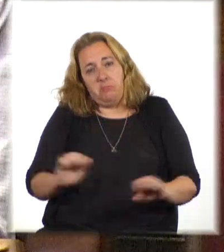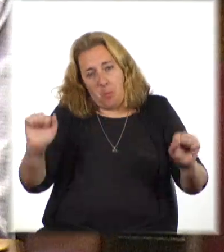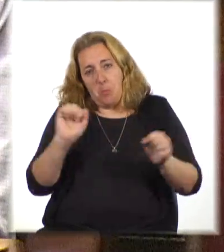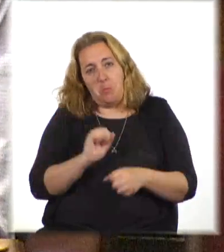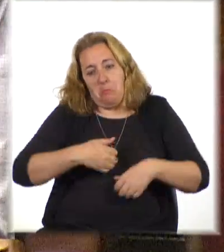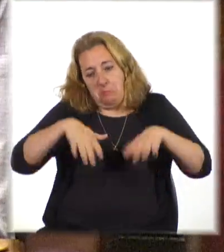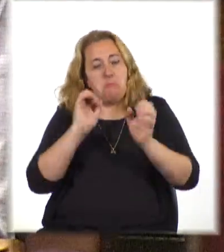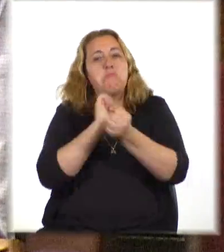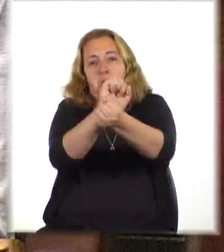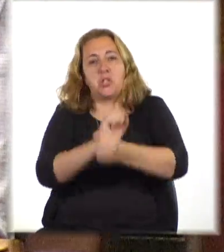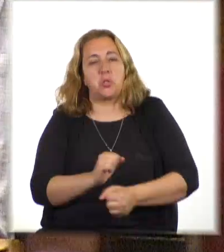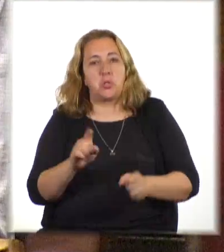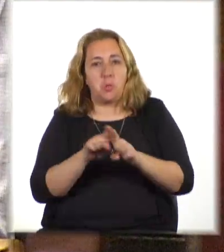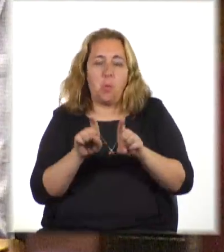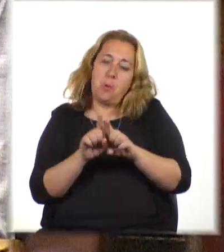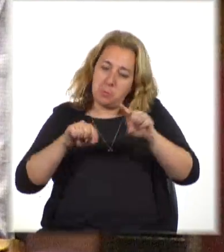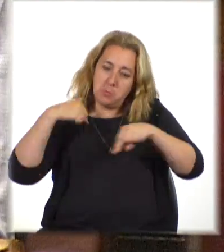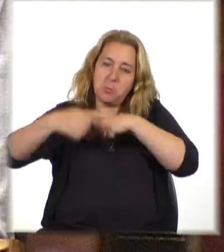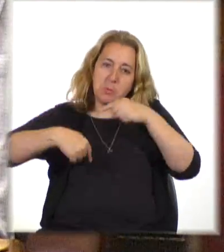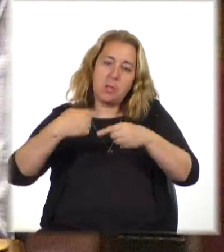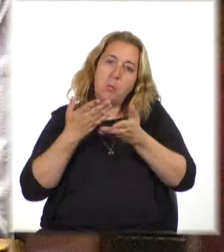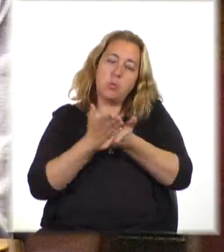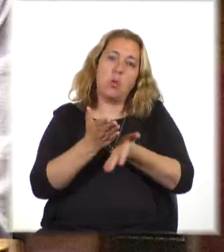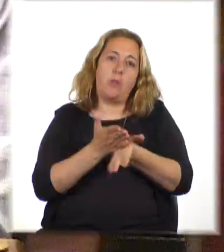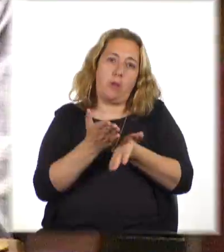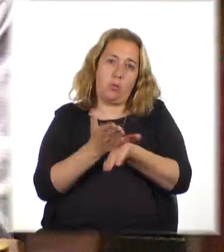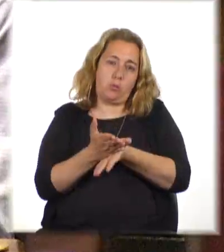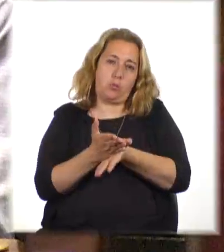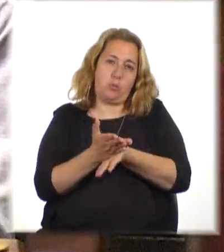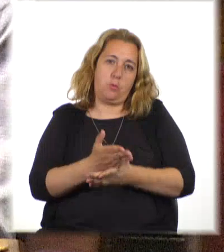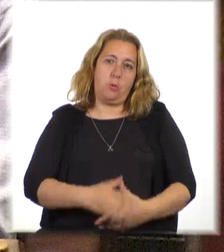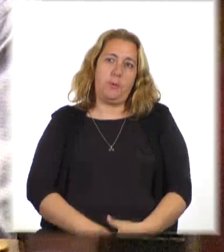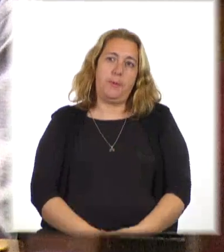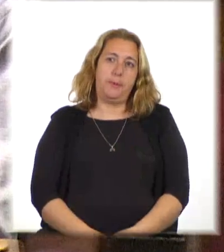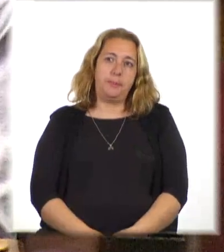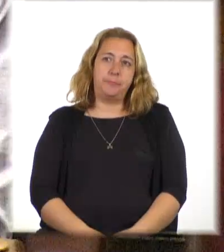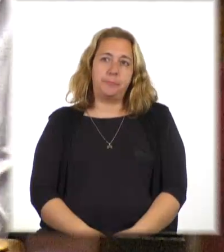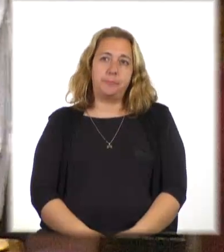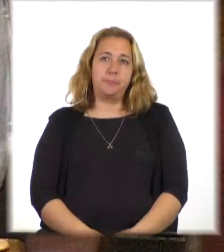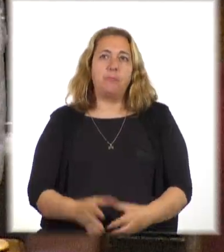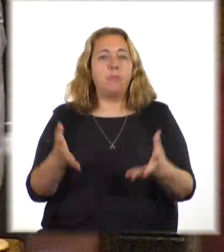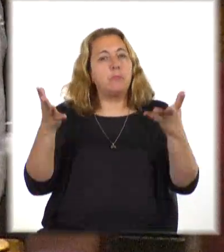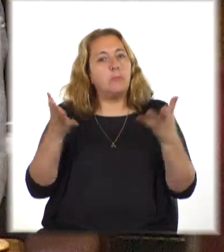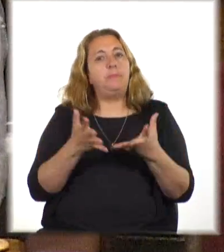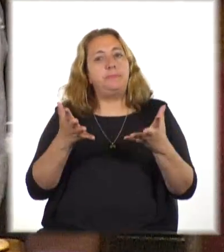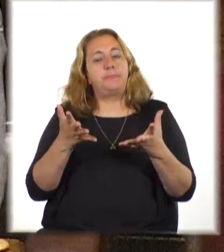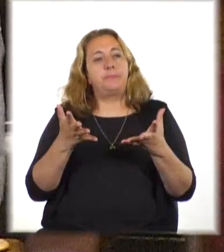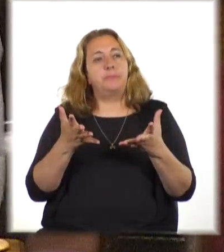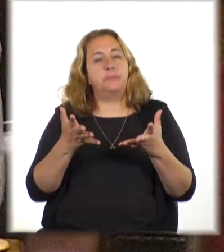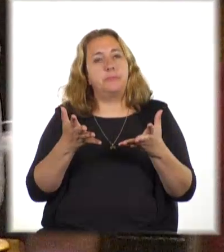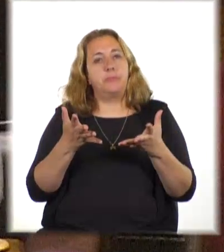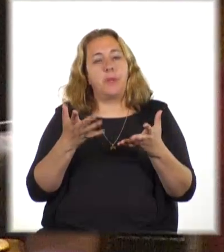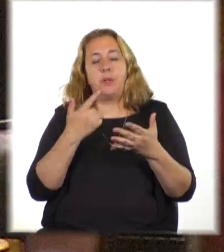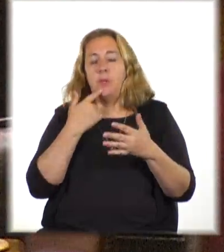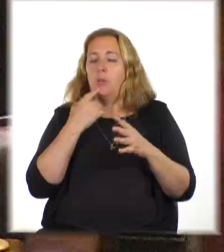pero continuar brindando de la solidaridad a nosotros ahora actualmente el señor presidente con